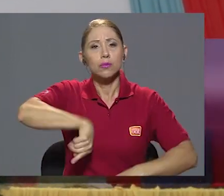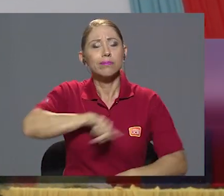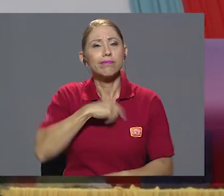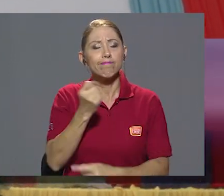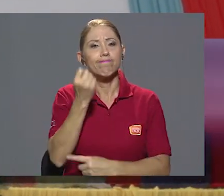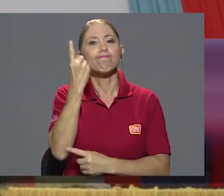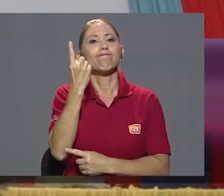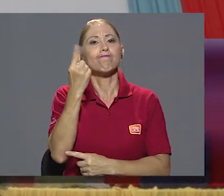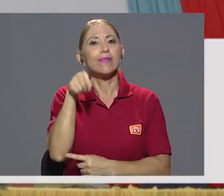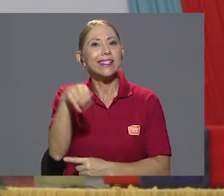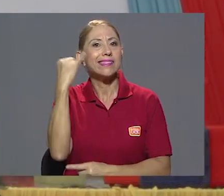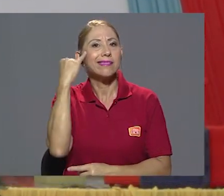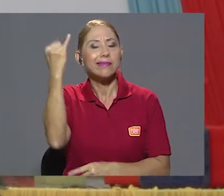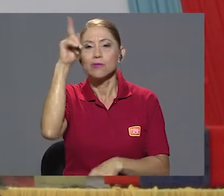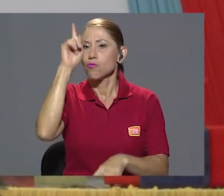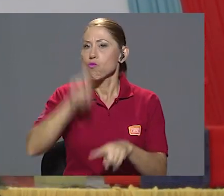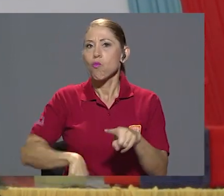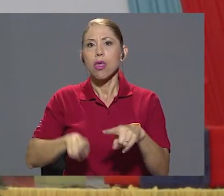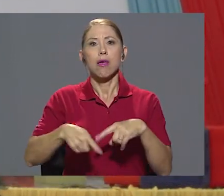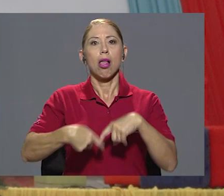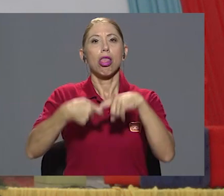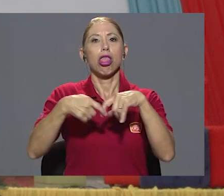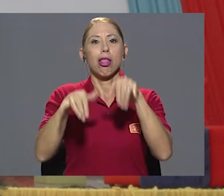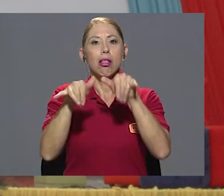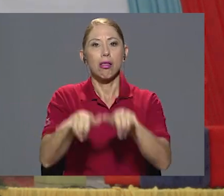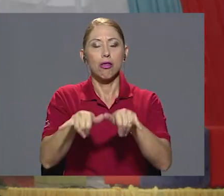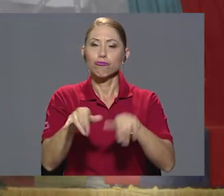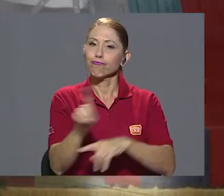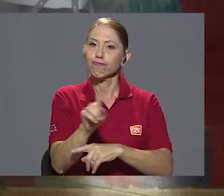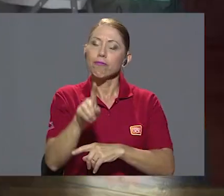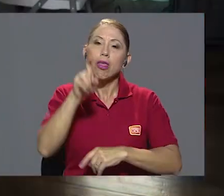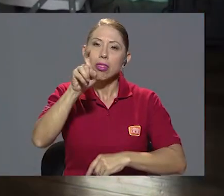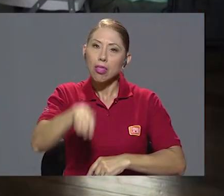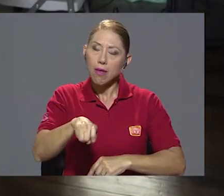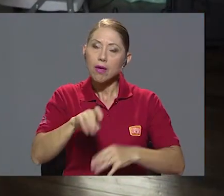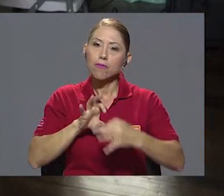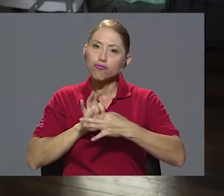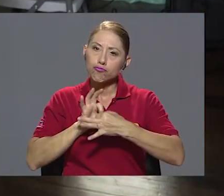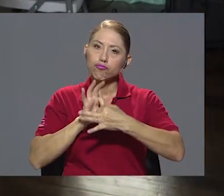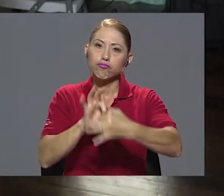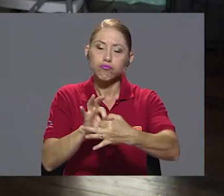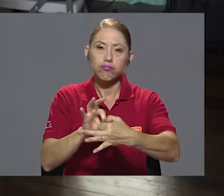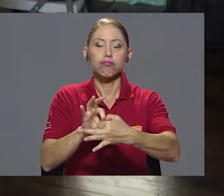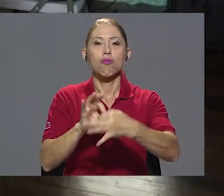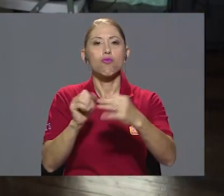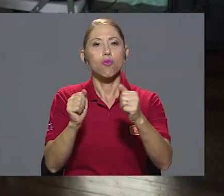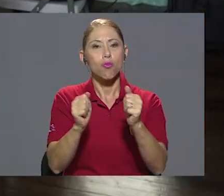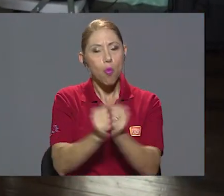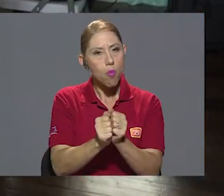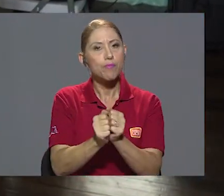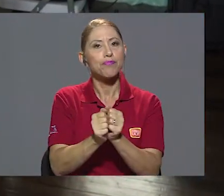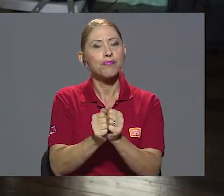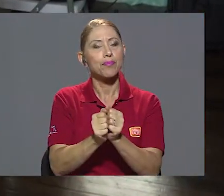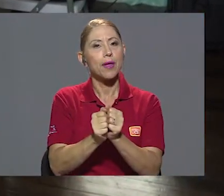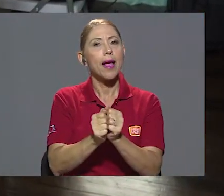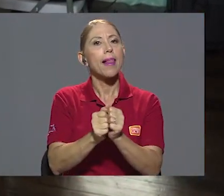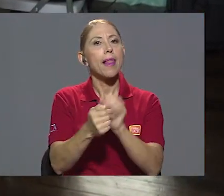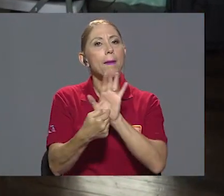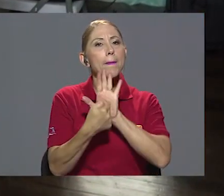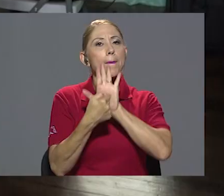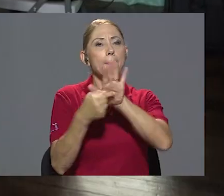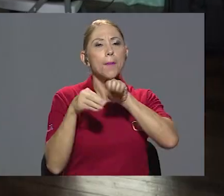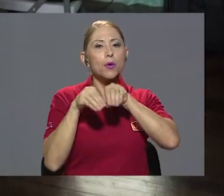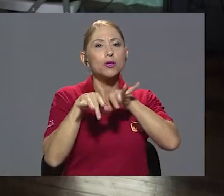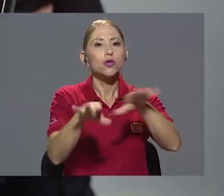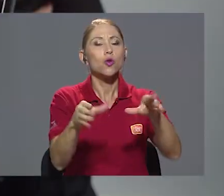estamos entendiendo que esa idea no puede quedarse allí, sino que tiene que tener relación también con la